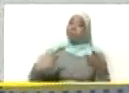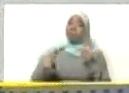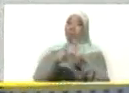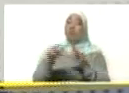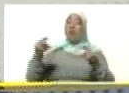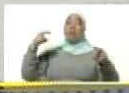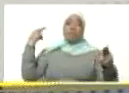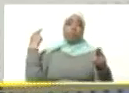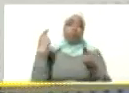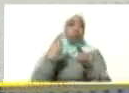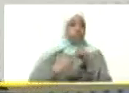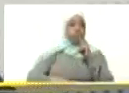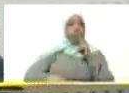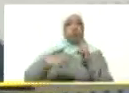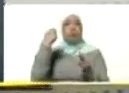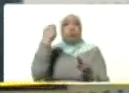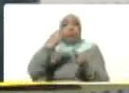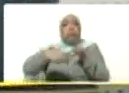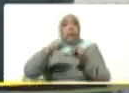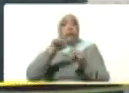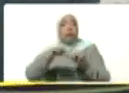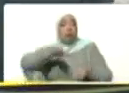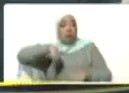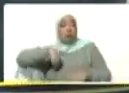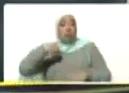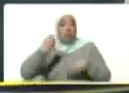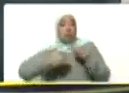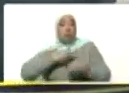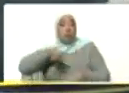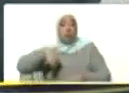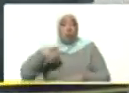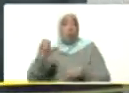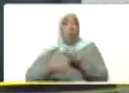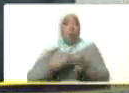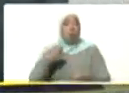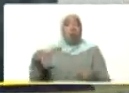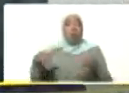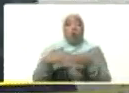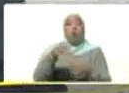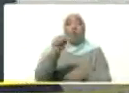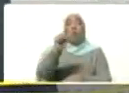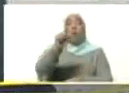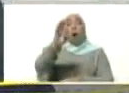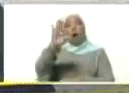peligro nuestros principios, los principios de uno o los del ALBA TCP.